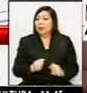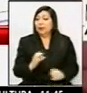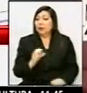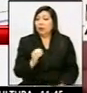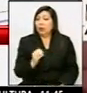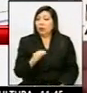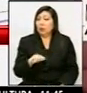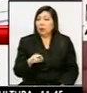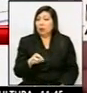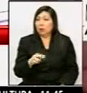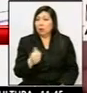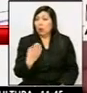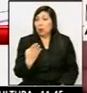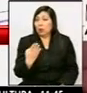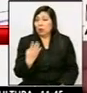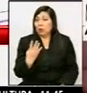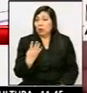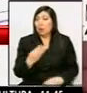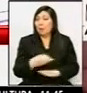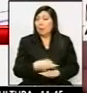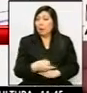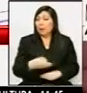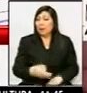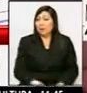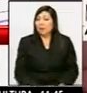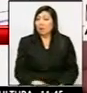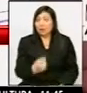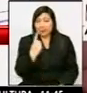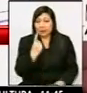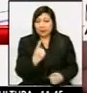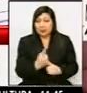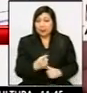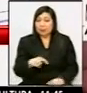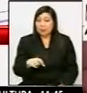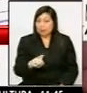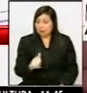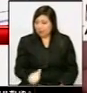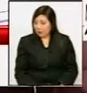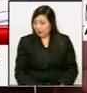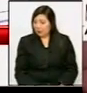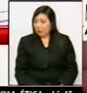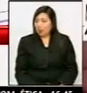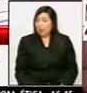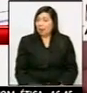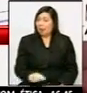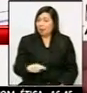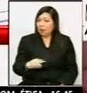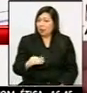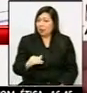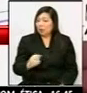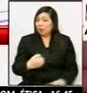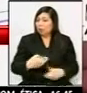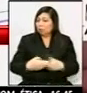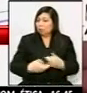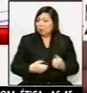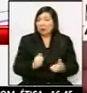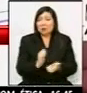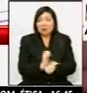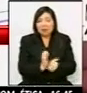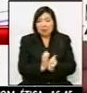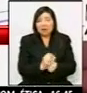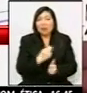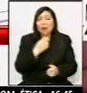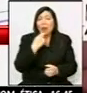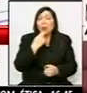Coropuna atiende a 4 provincias, usted debe conocer Pampacol, Cabiraco, Ayo, Machaguay, grandes productores de quesos,